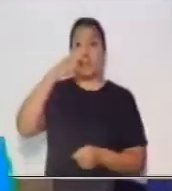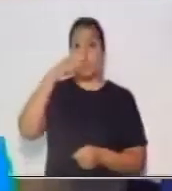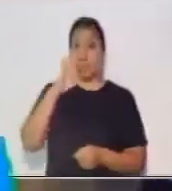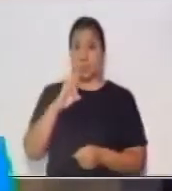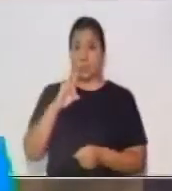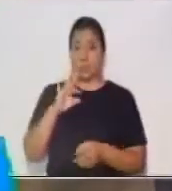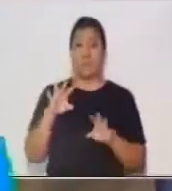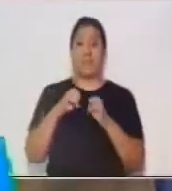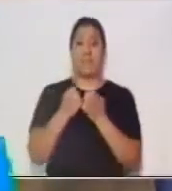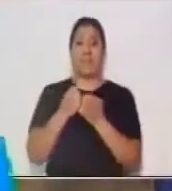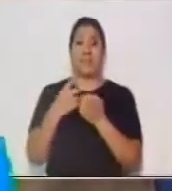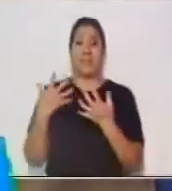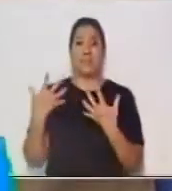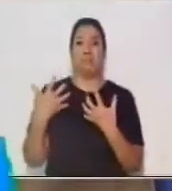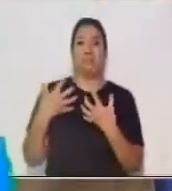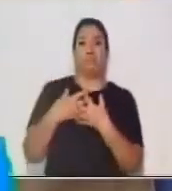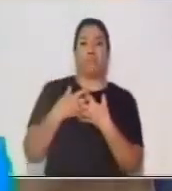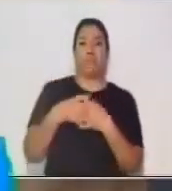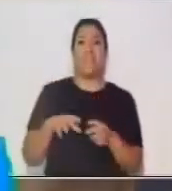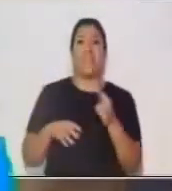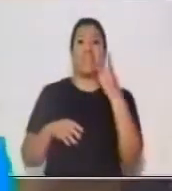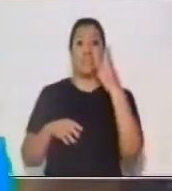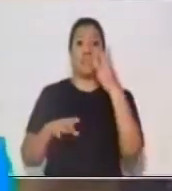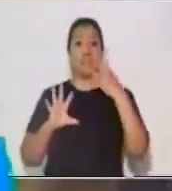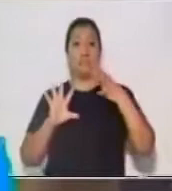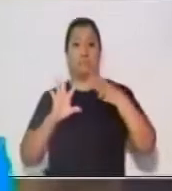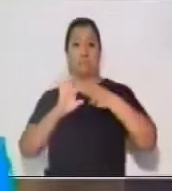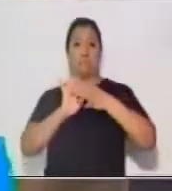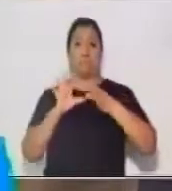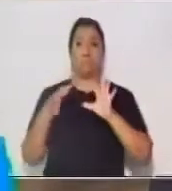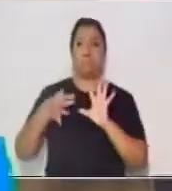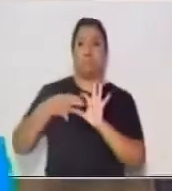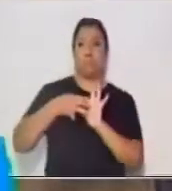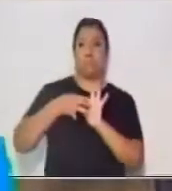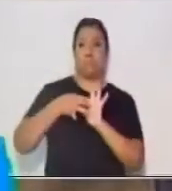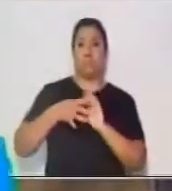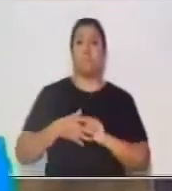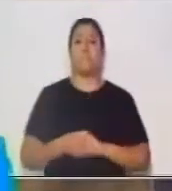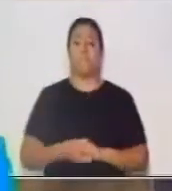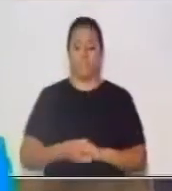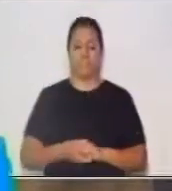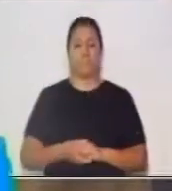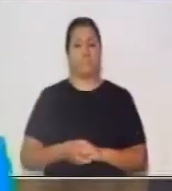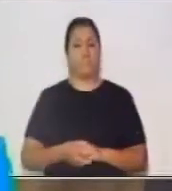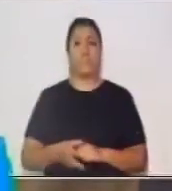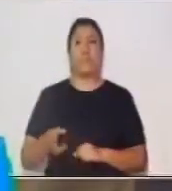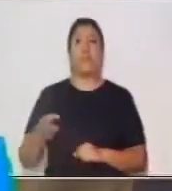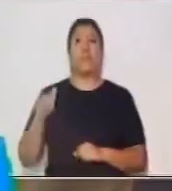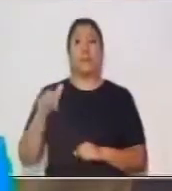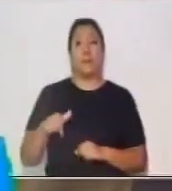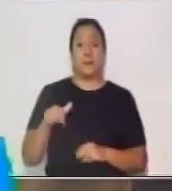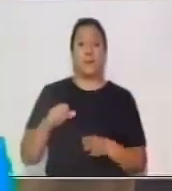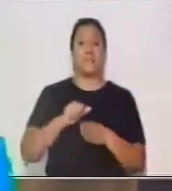Cantinflas, domingo el 18 a las 14 horas por televisión.